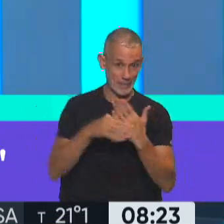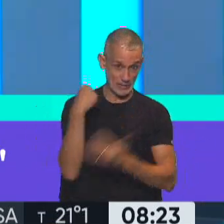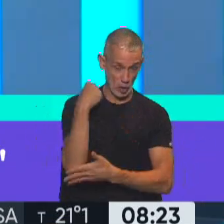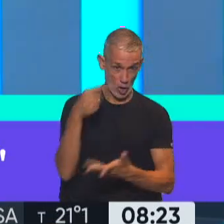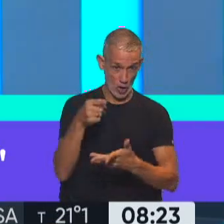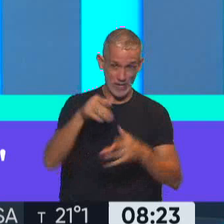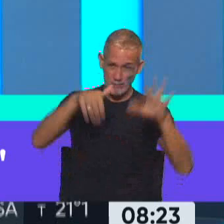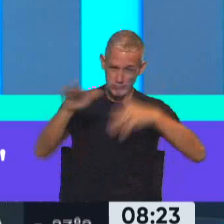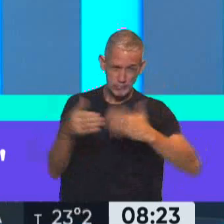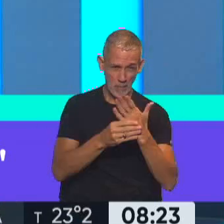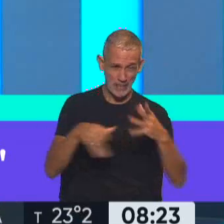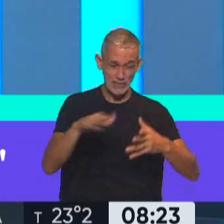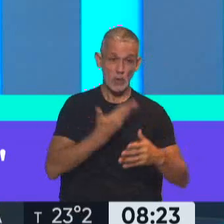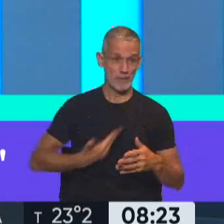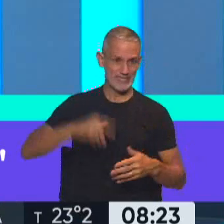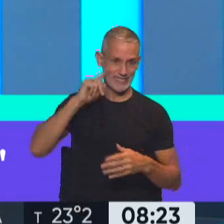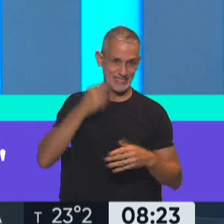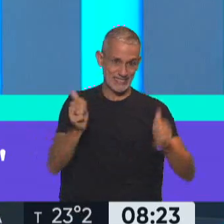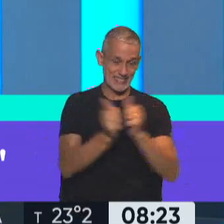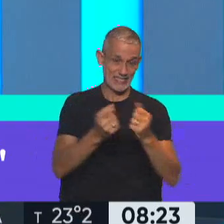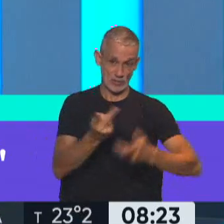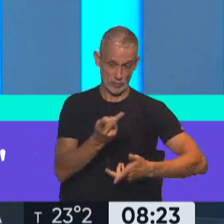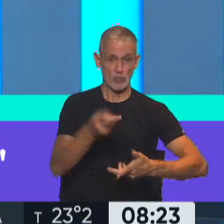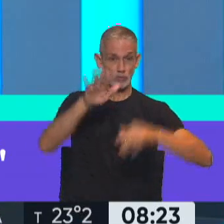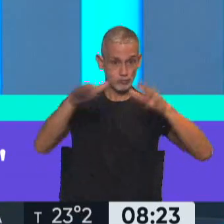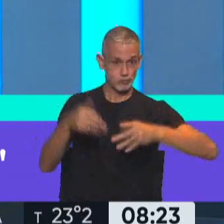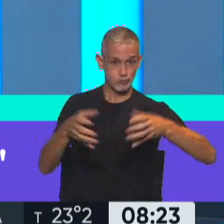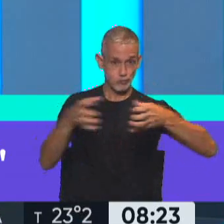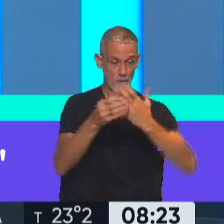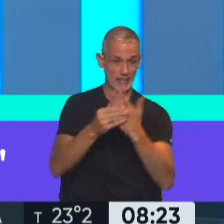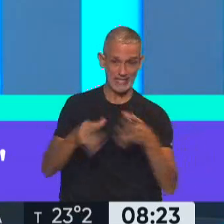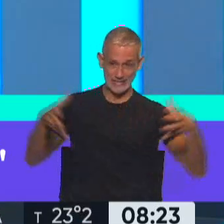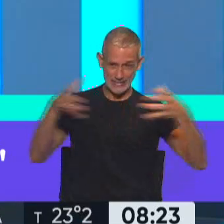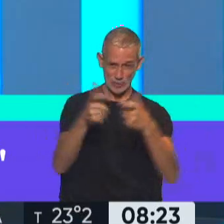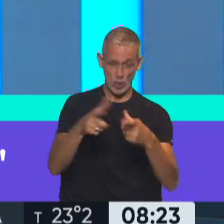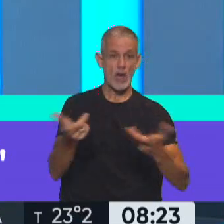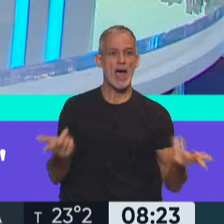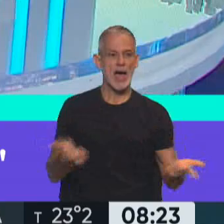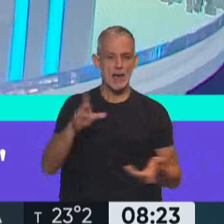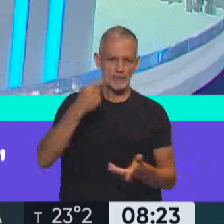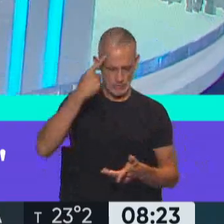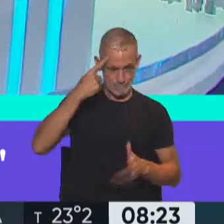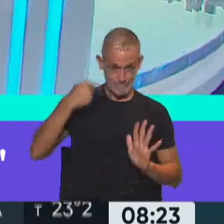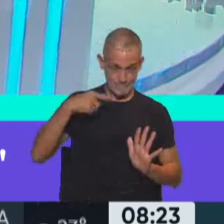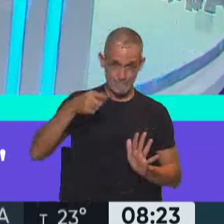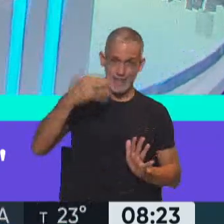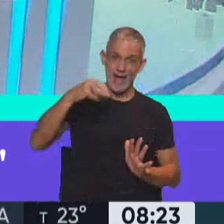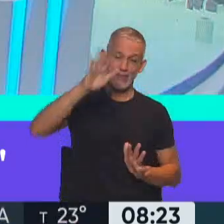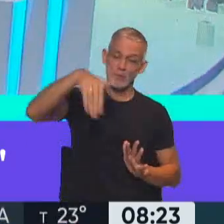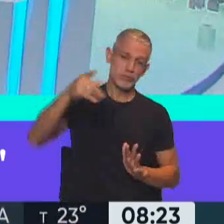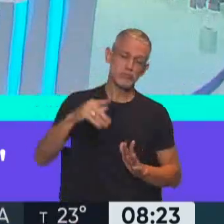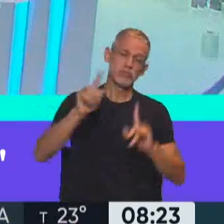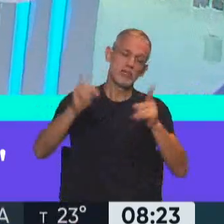De Martín Guzmán, sí, con el presidente de la Nación. Exacto. Ahora, yo creo que hubiese sido necesario convocar a las